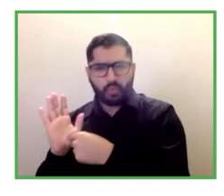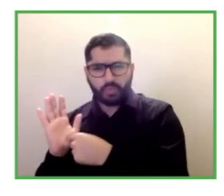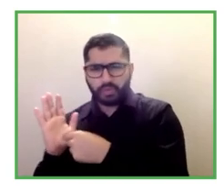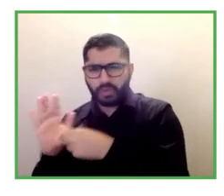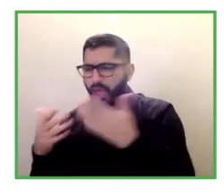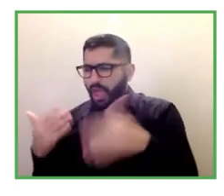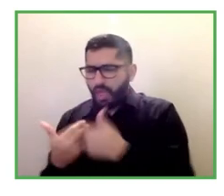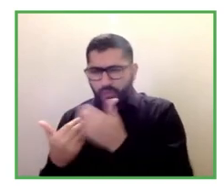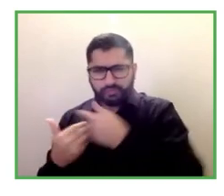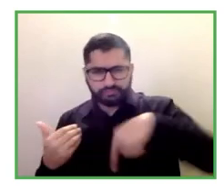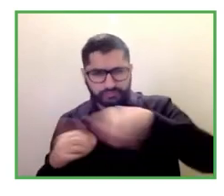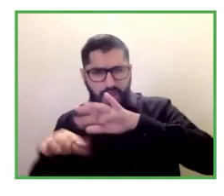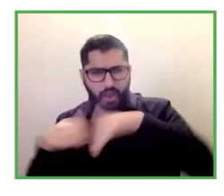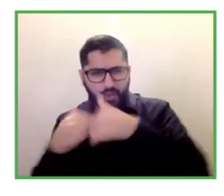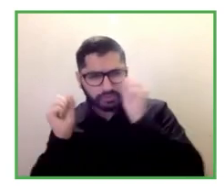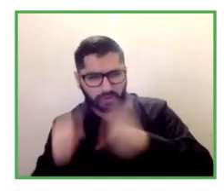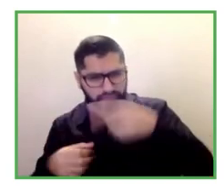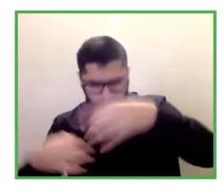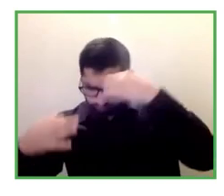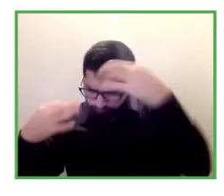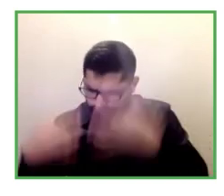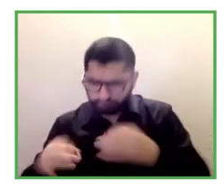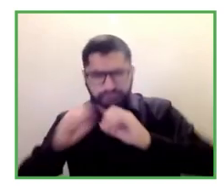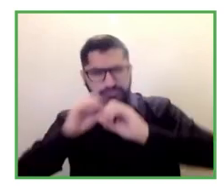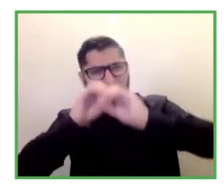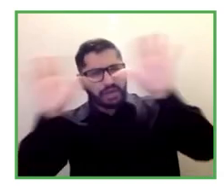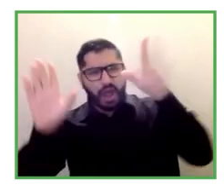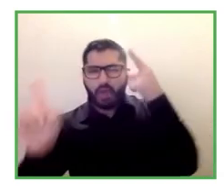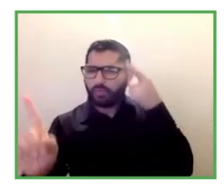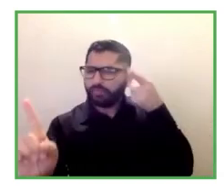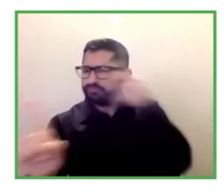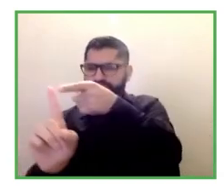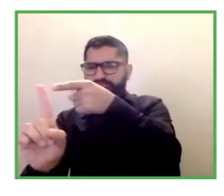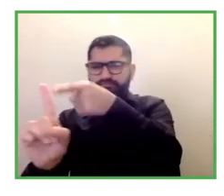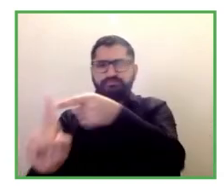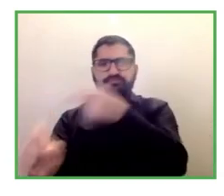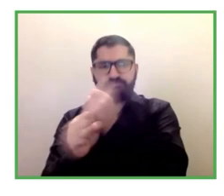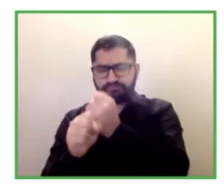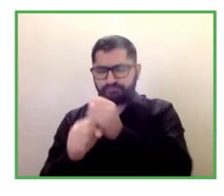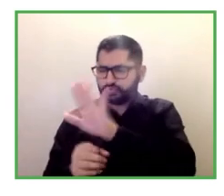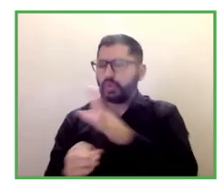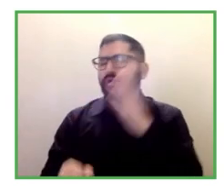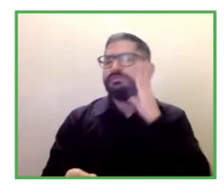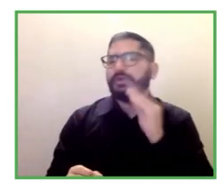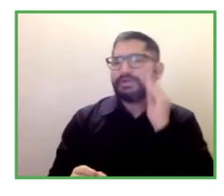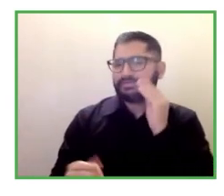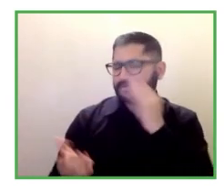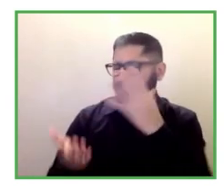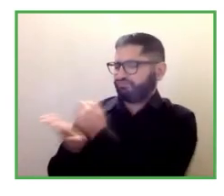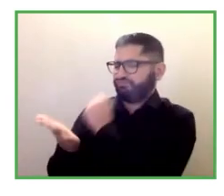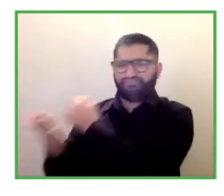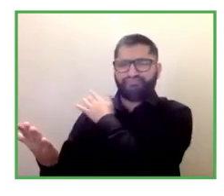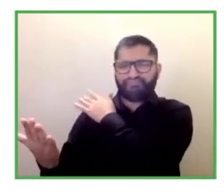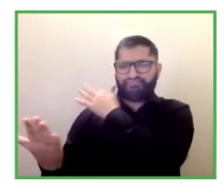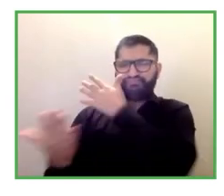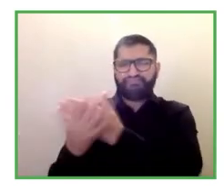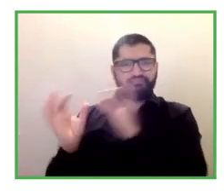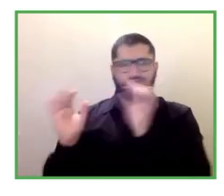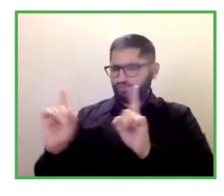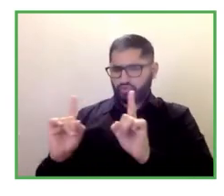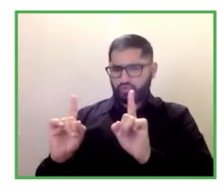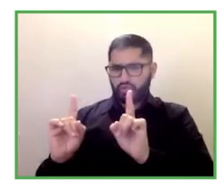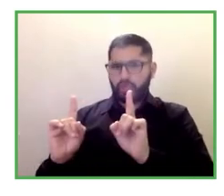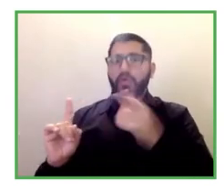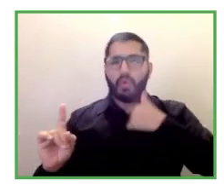nuestra audiencia no solamente las cosas buenas, pero también un desafío, una situación en el proyecto que no salió